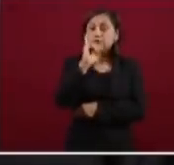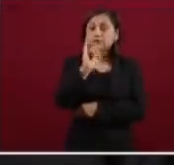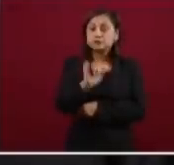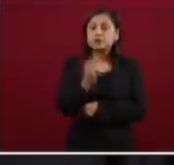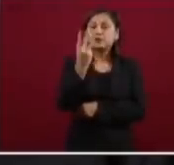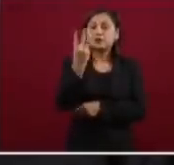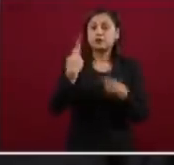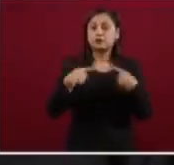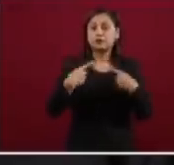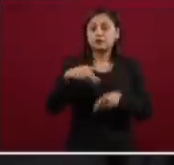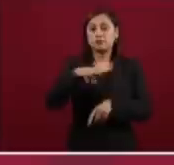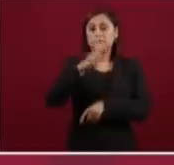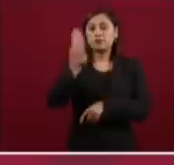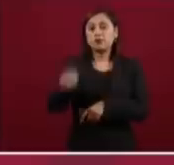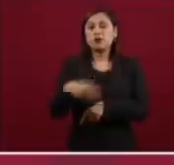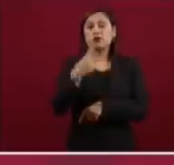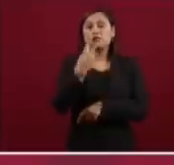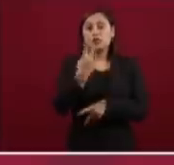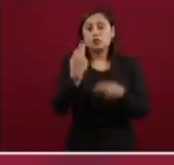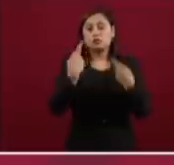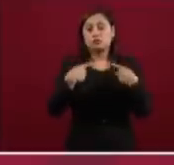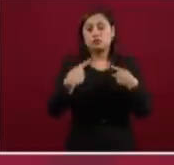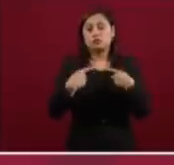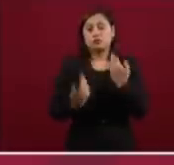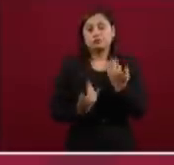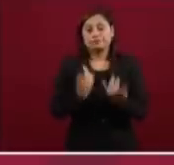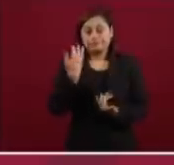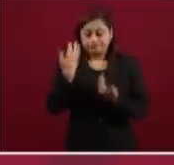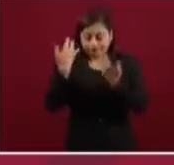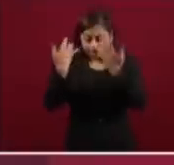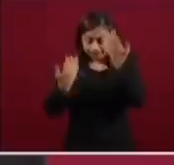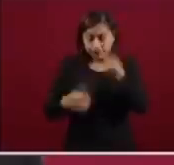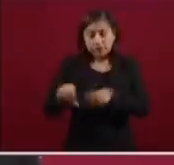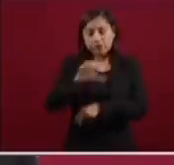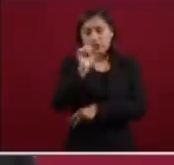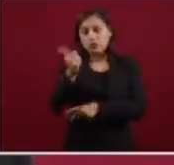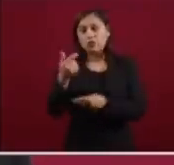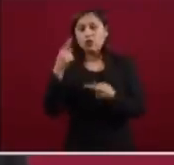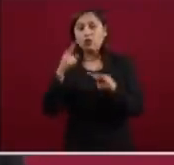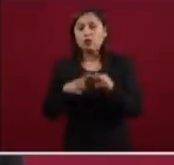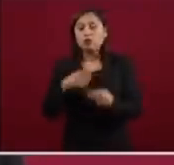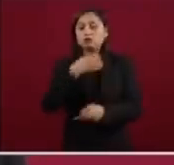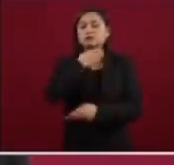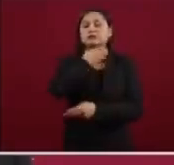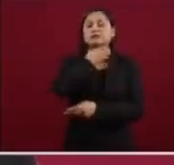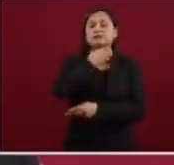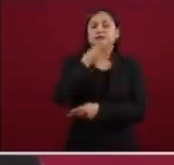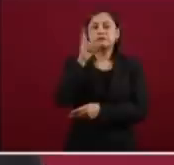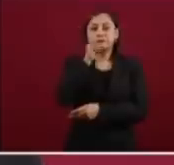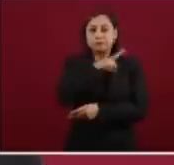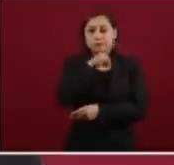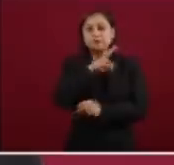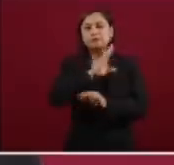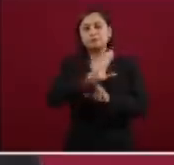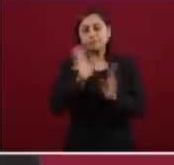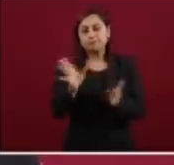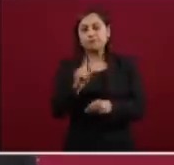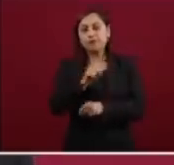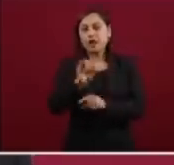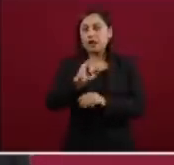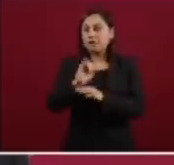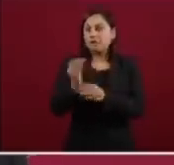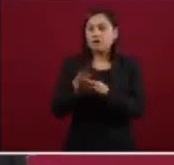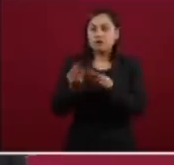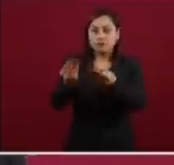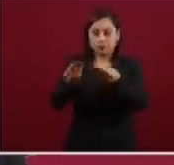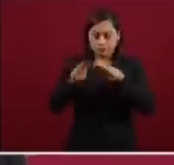dos por quemaduras y una vida por asfixia tengo todo el informe estuve